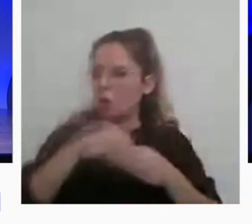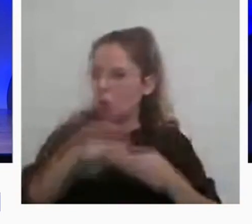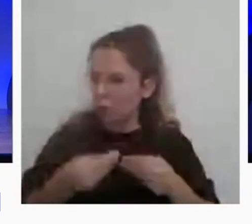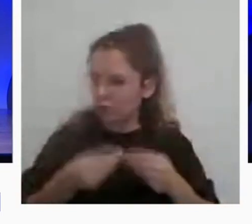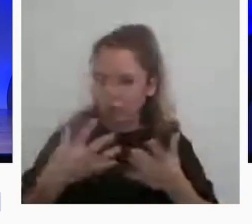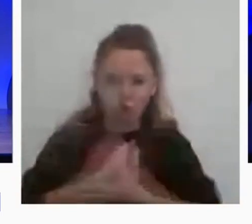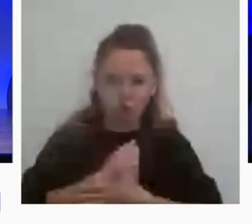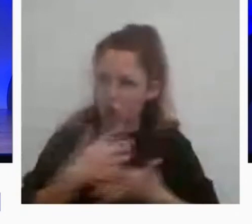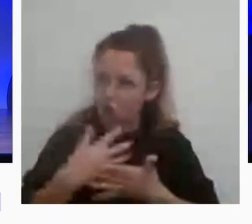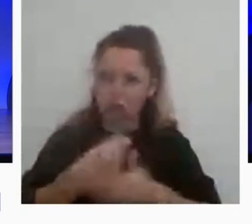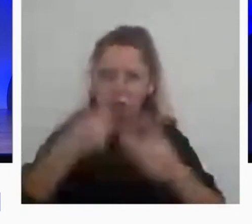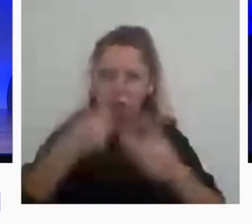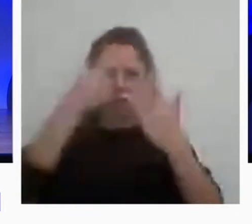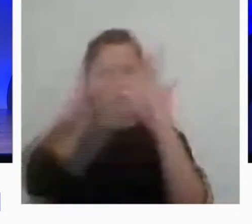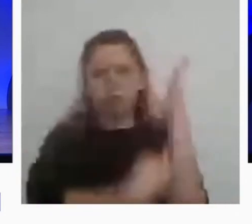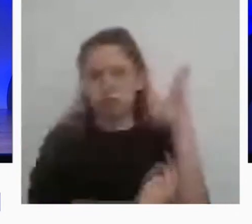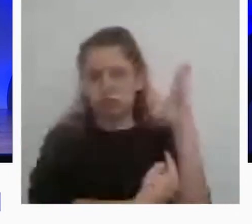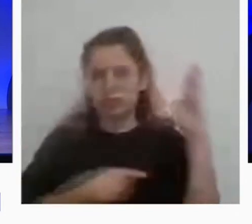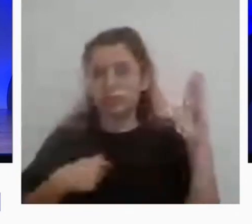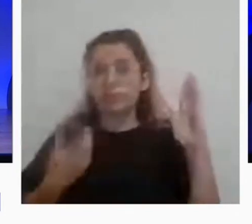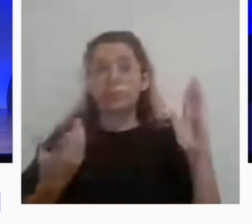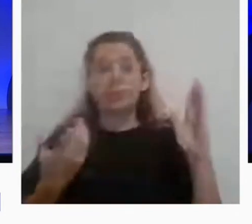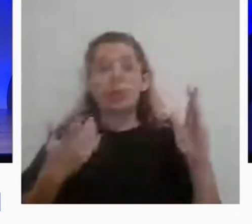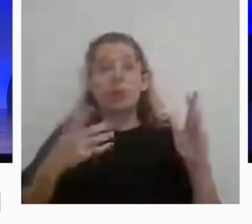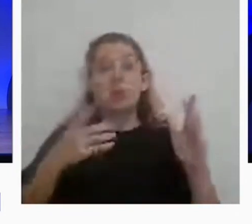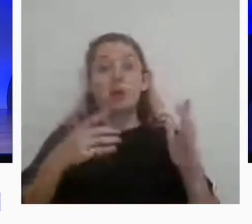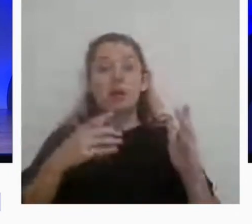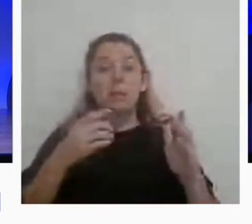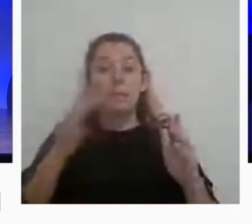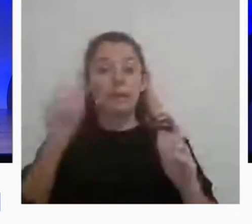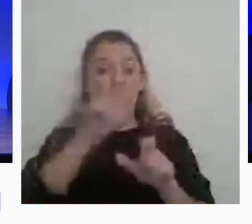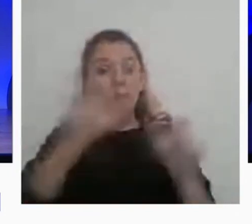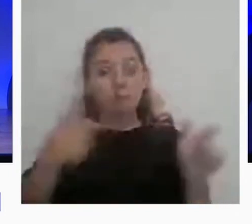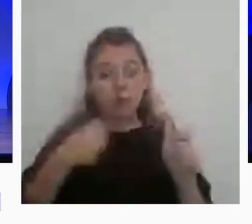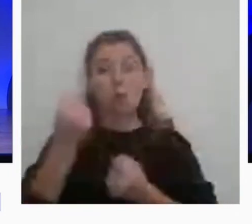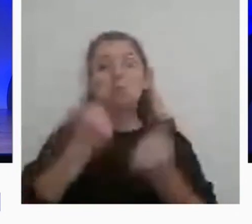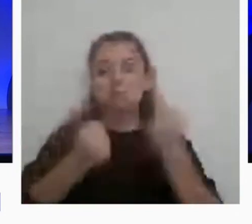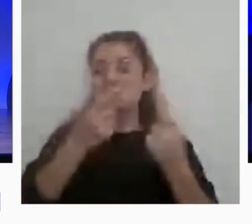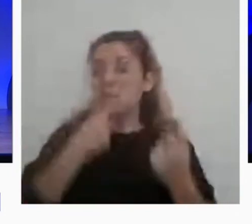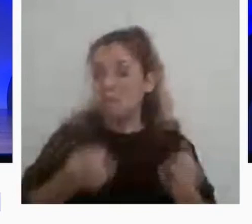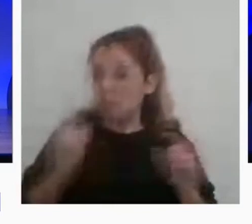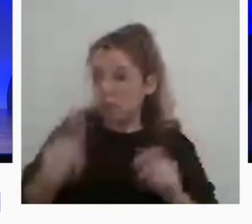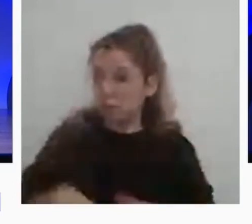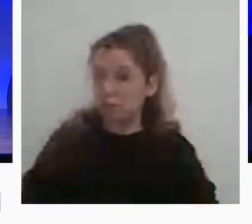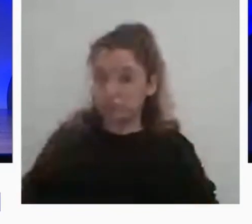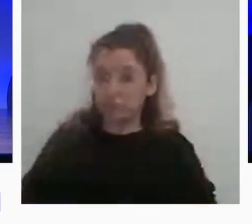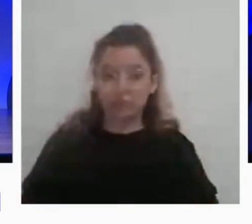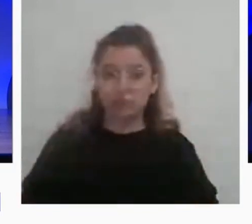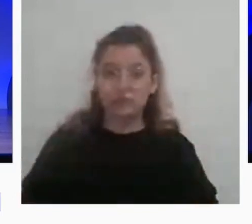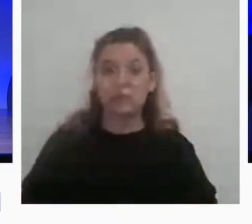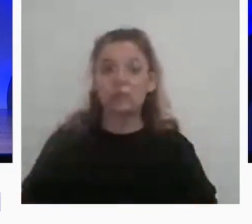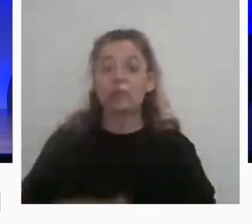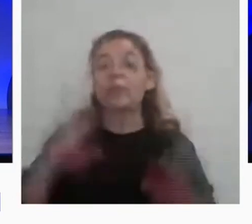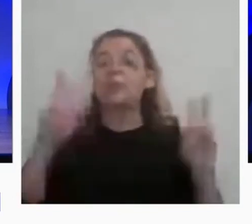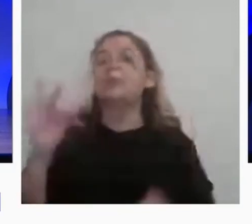agencia, no queremos tampoco... Pero al final, el éxito de esta plataforma que acompañó a la siguiente que os comentaba, que salvó Fernando Simón,